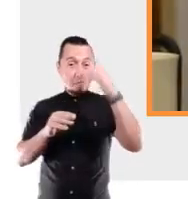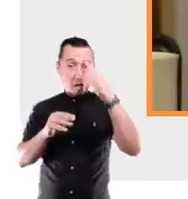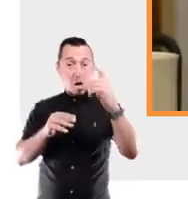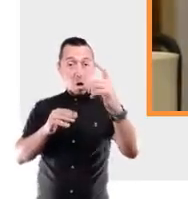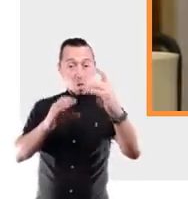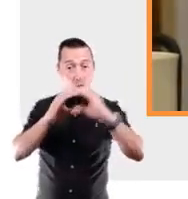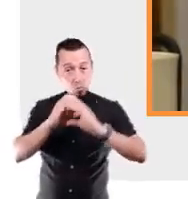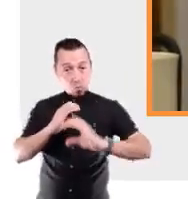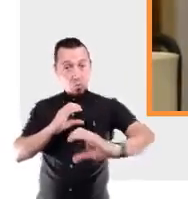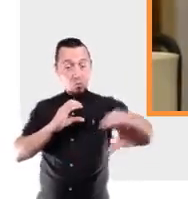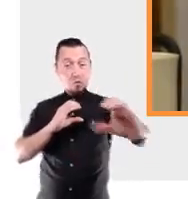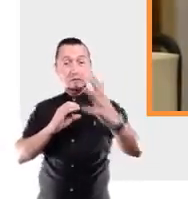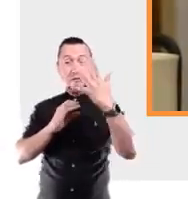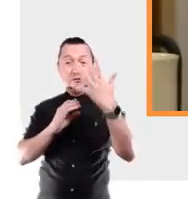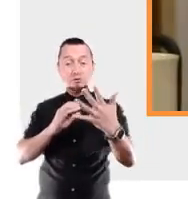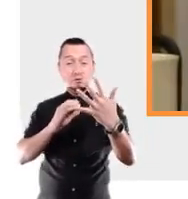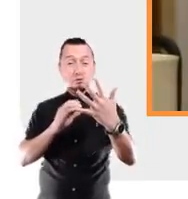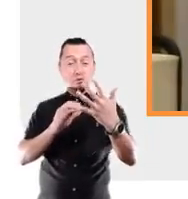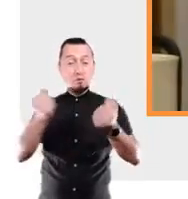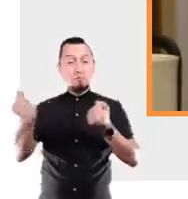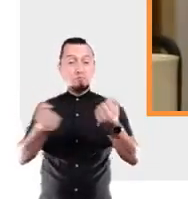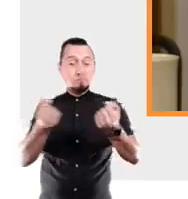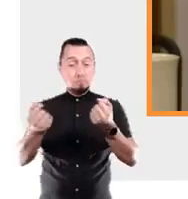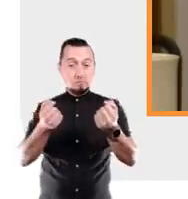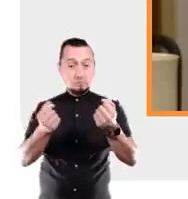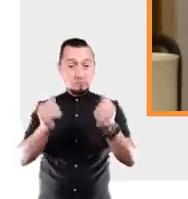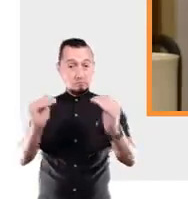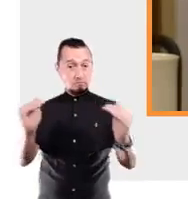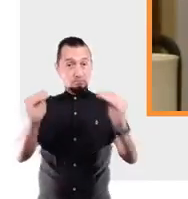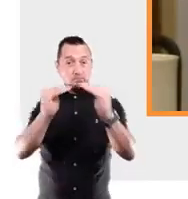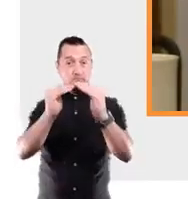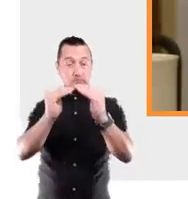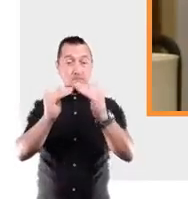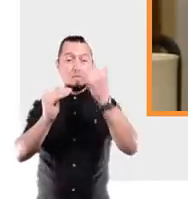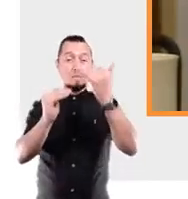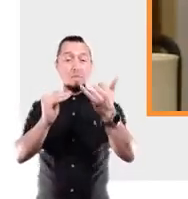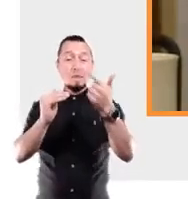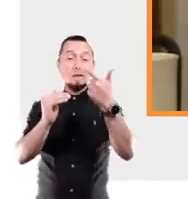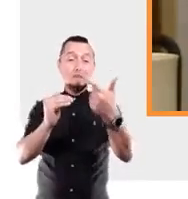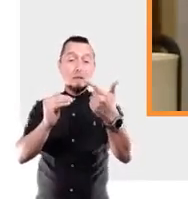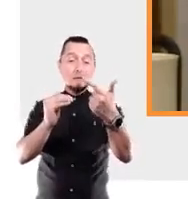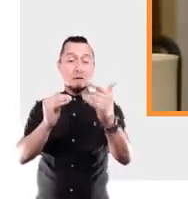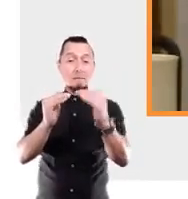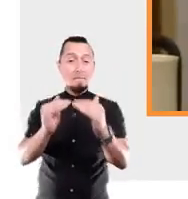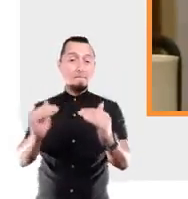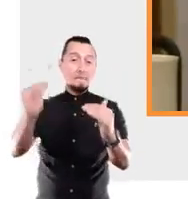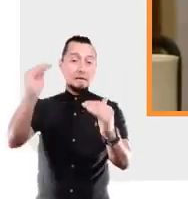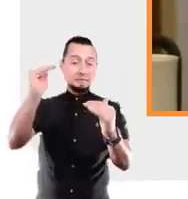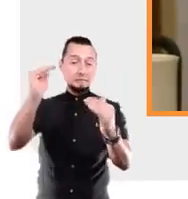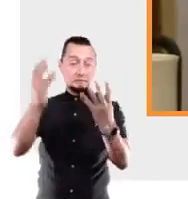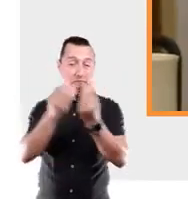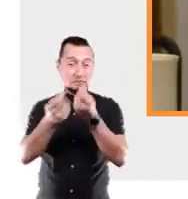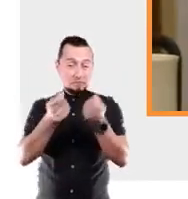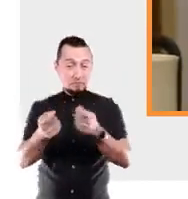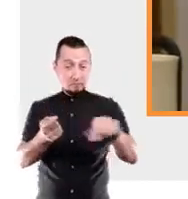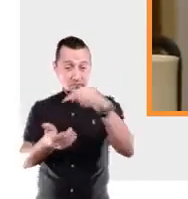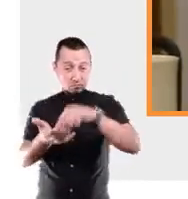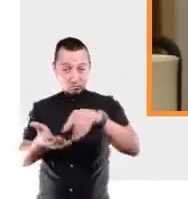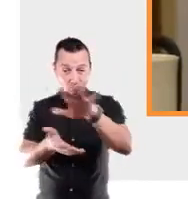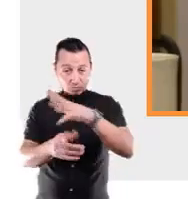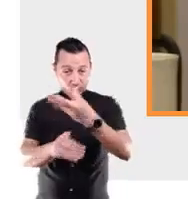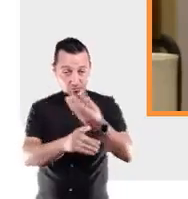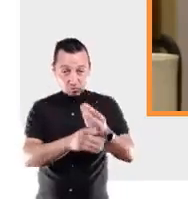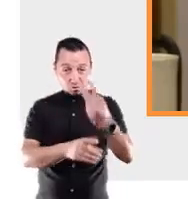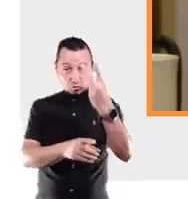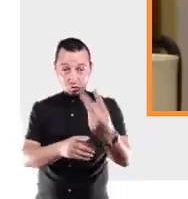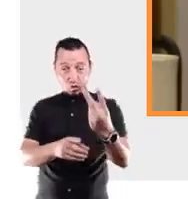5 cruces vehiculares a nivel y 7 pasos a desnivel, 2 de los cuales están considerados dentro